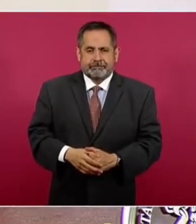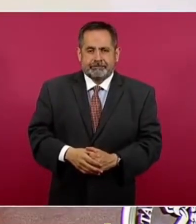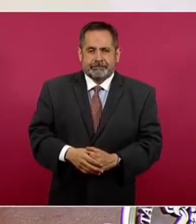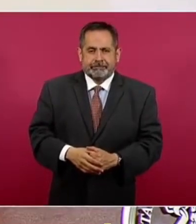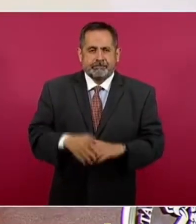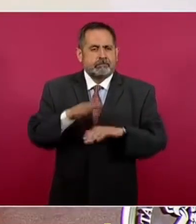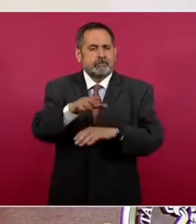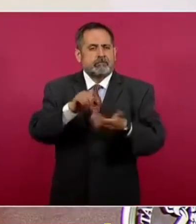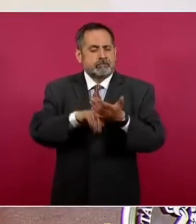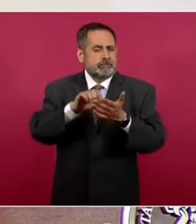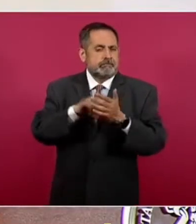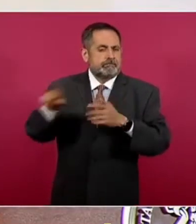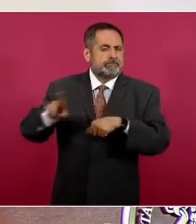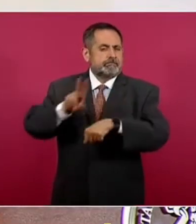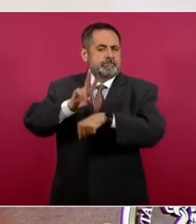de Venezuela.